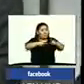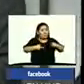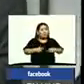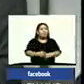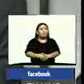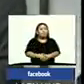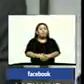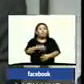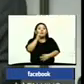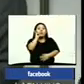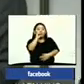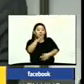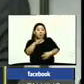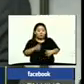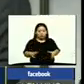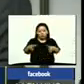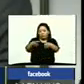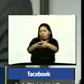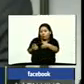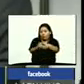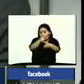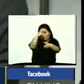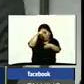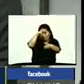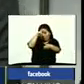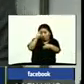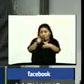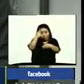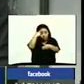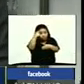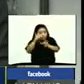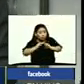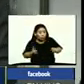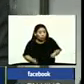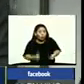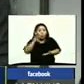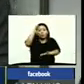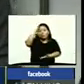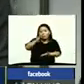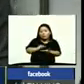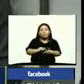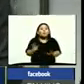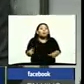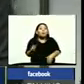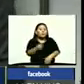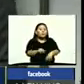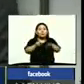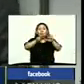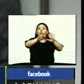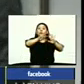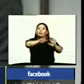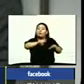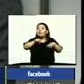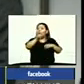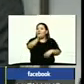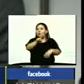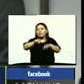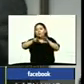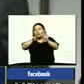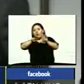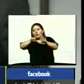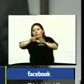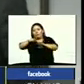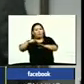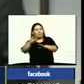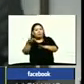el Organismo de Inteligencia del Estado a 17.5 millones, es decir, el 50